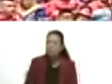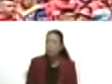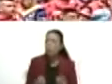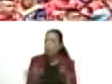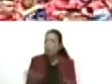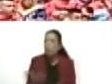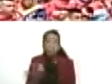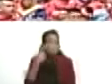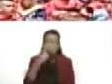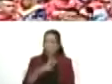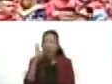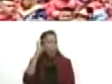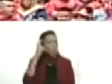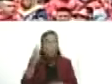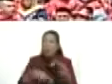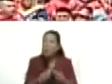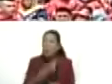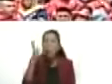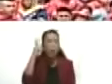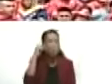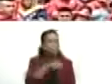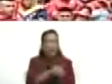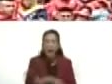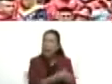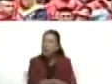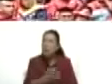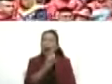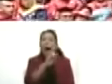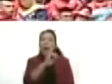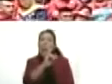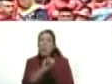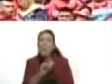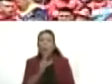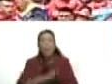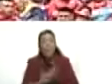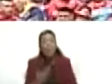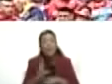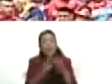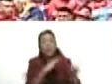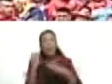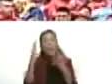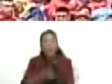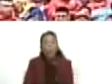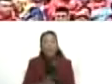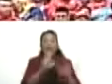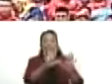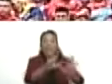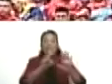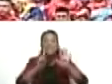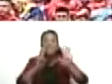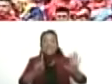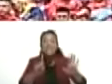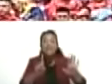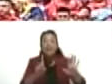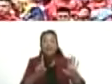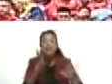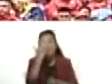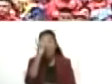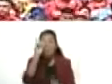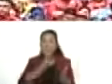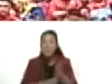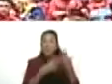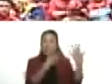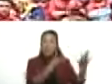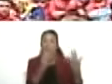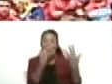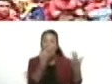Yo no había querido escuchar más nunca canciones de Ali Primera desde su muerte el 16 de febrero de